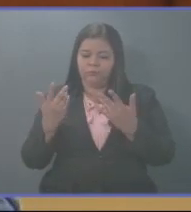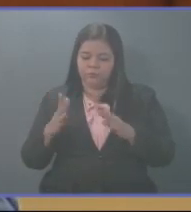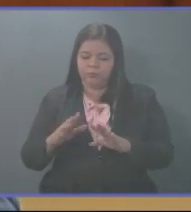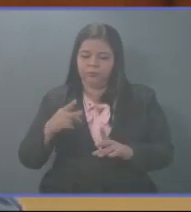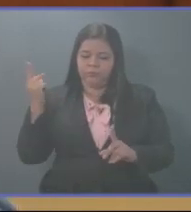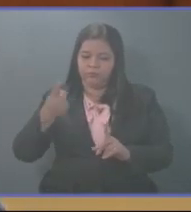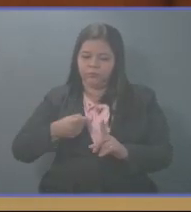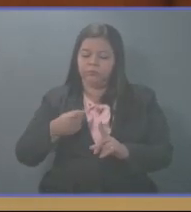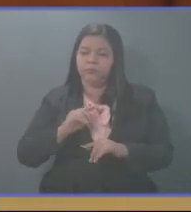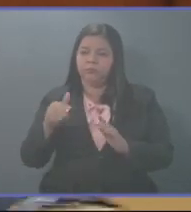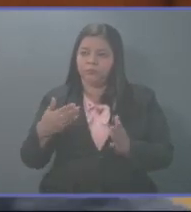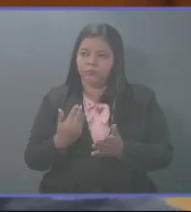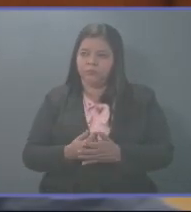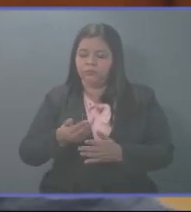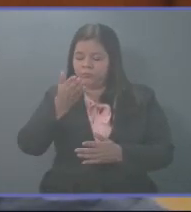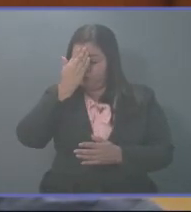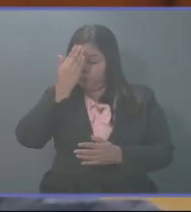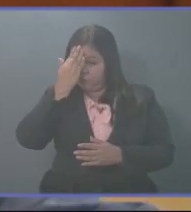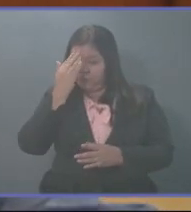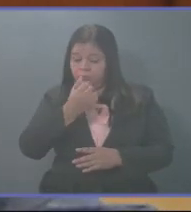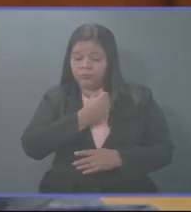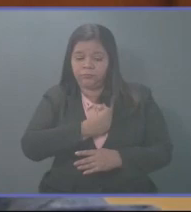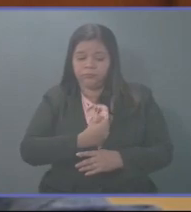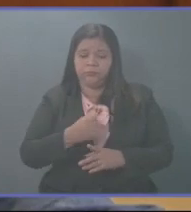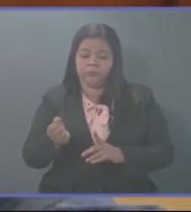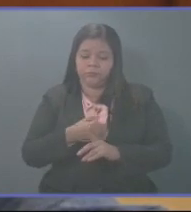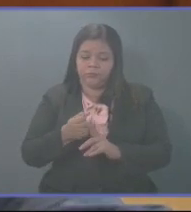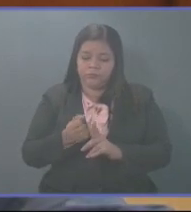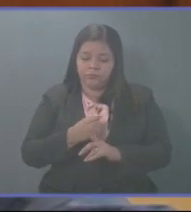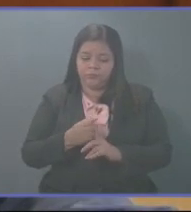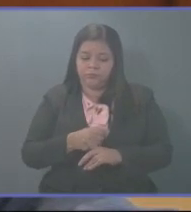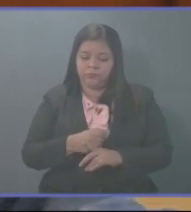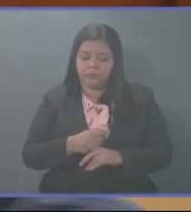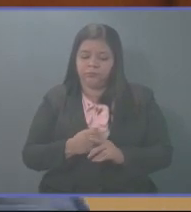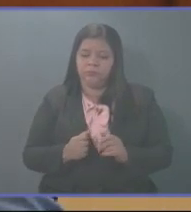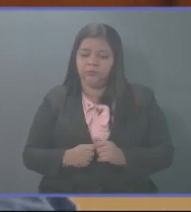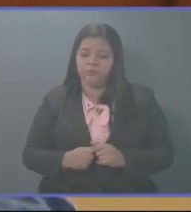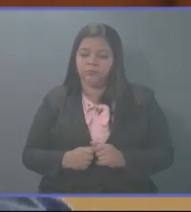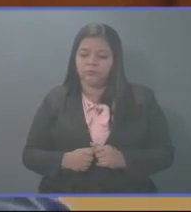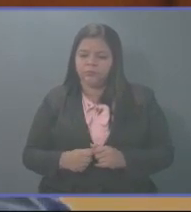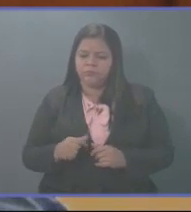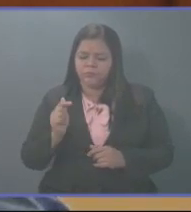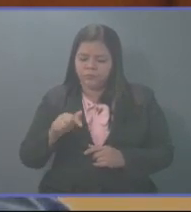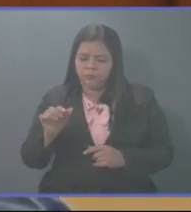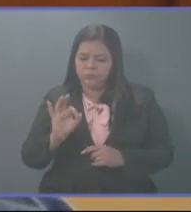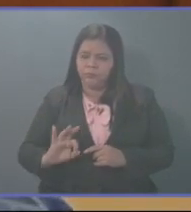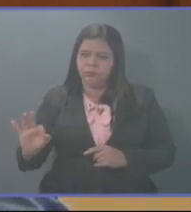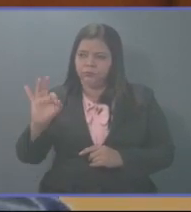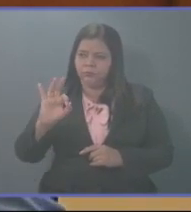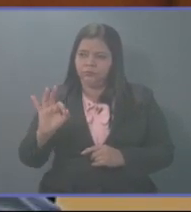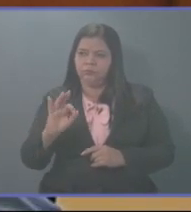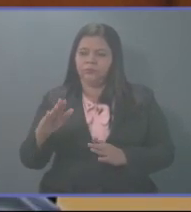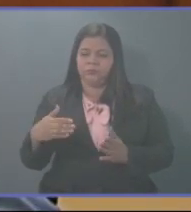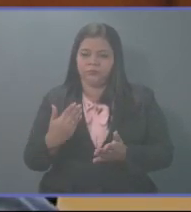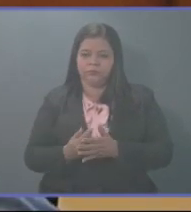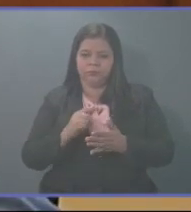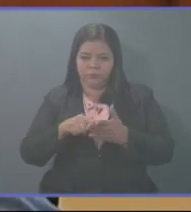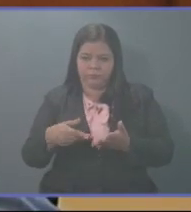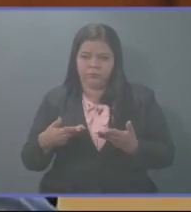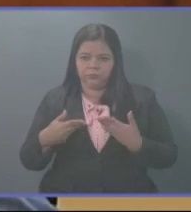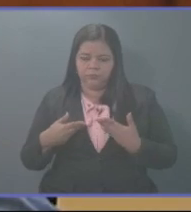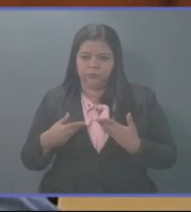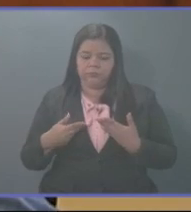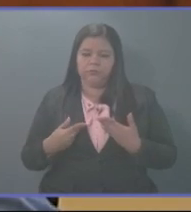mandató reconocer a las víctimas de la violencia y del desplazamiento forzado dicha calidad como sujetos de derechos